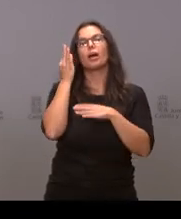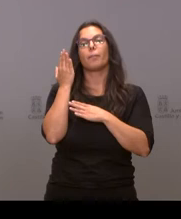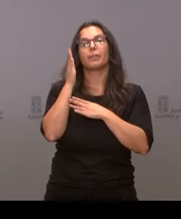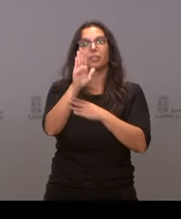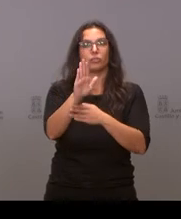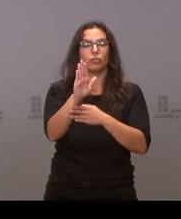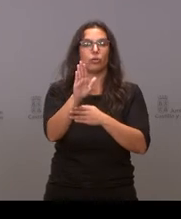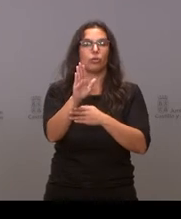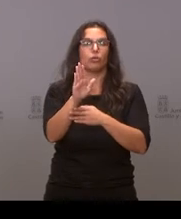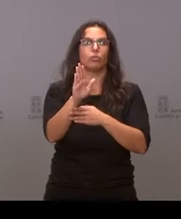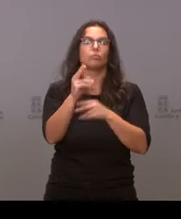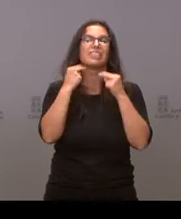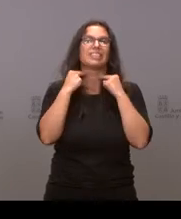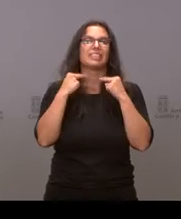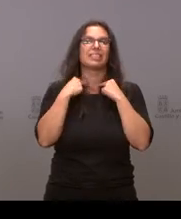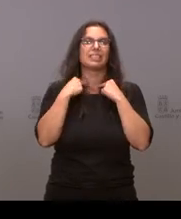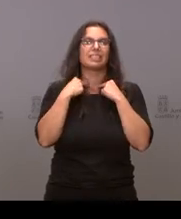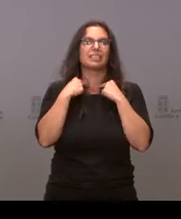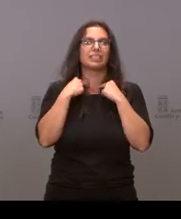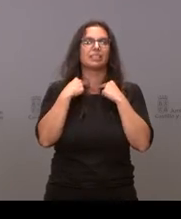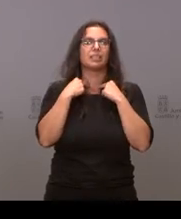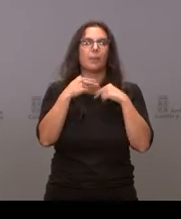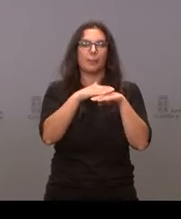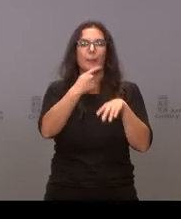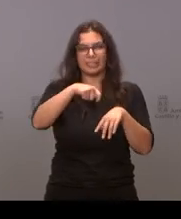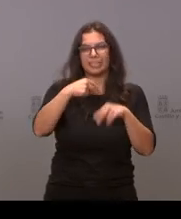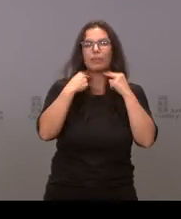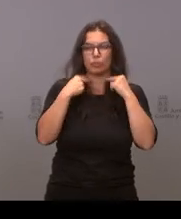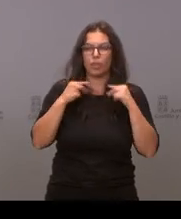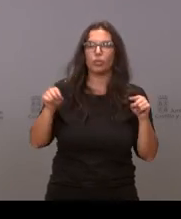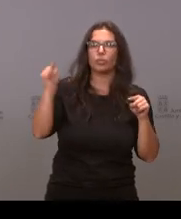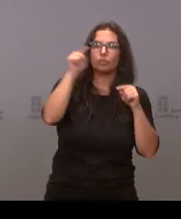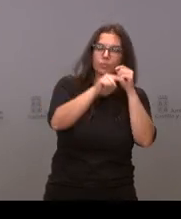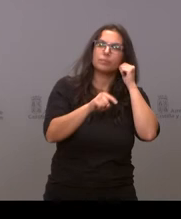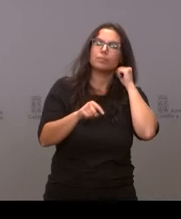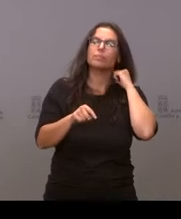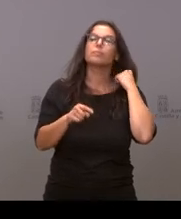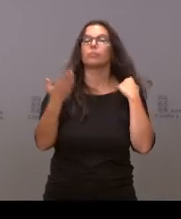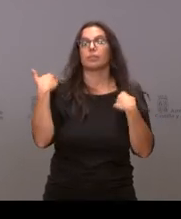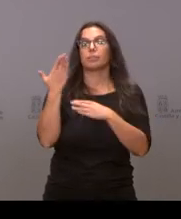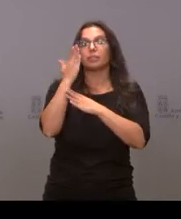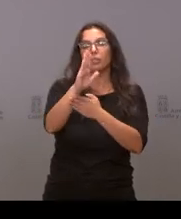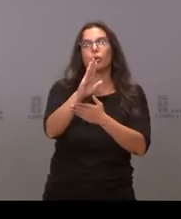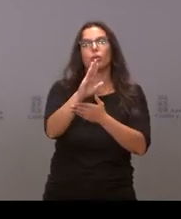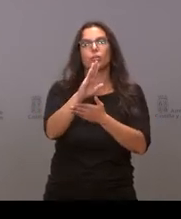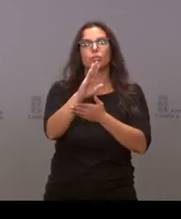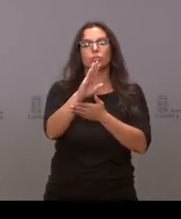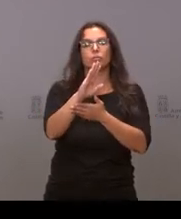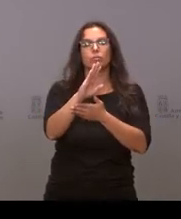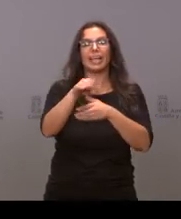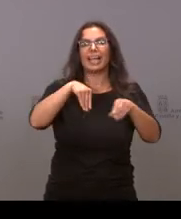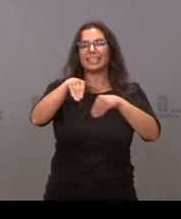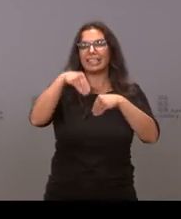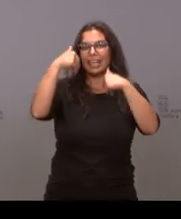cuál va a ser ese plan a la expresión a los presentes perdón a la diputación cuál va a hacer es la estrategia de